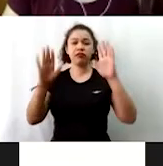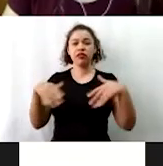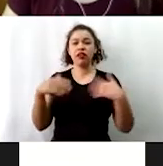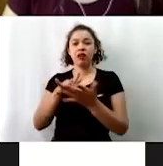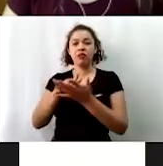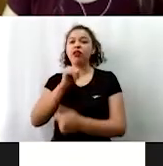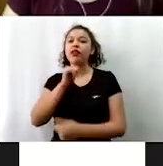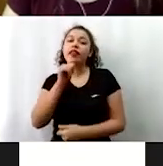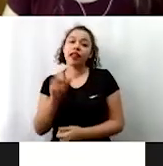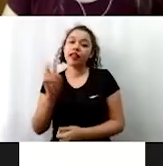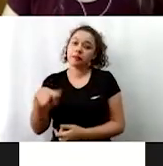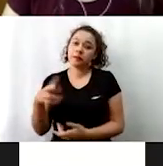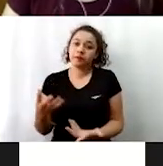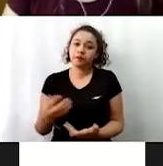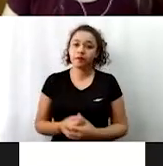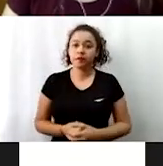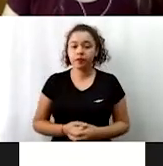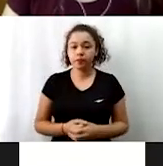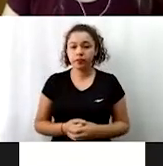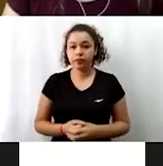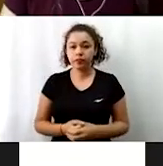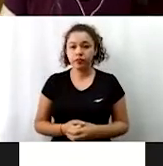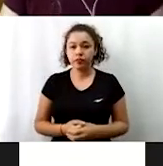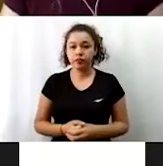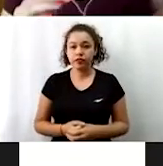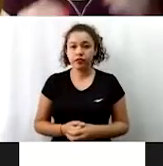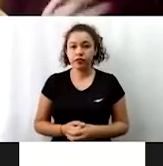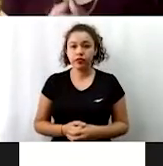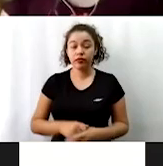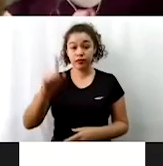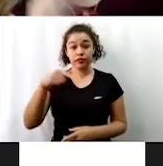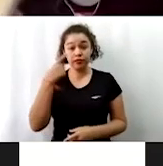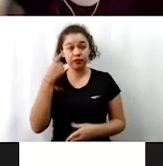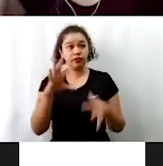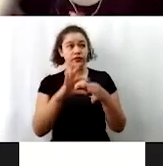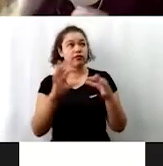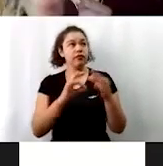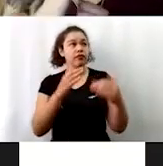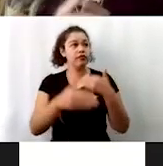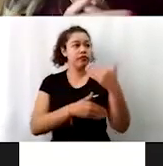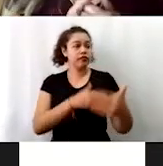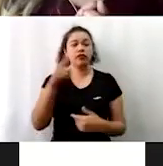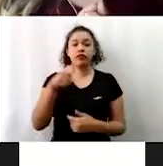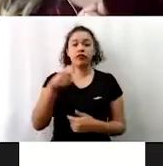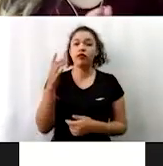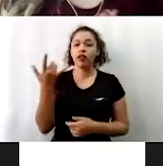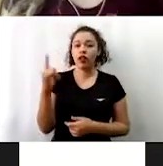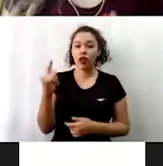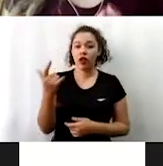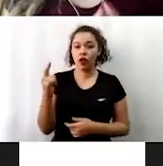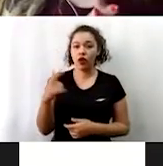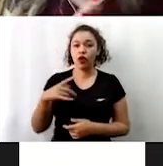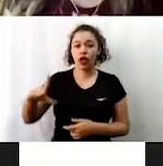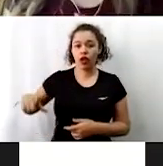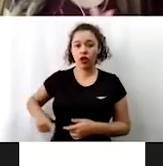la realidad. Sí, Tere, miren, les cuento un proceso que vivimos en julio cuando el gobierno